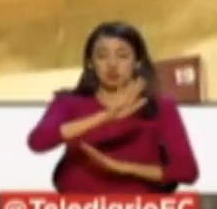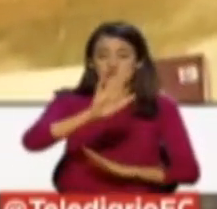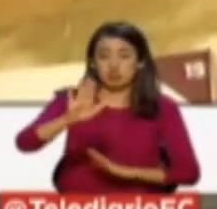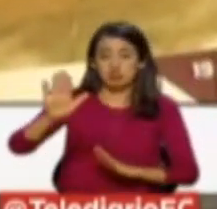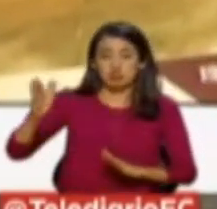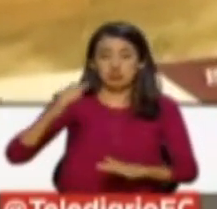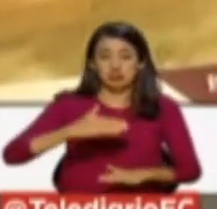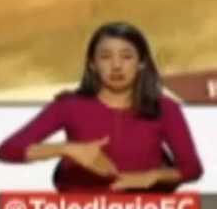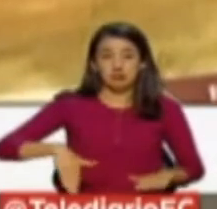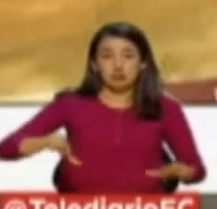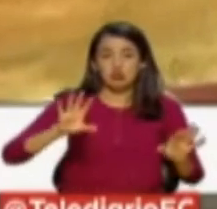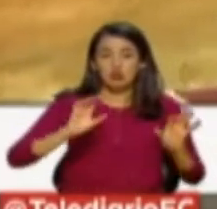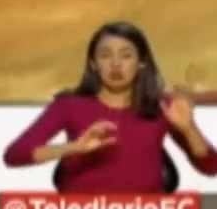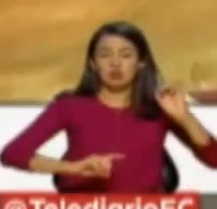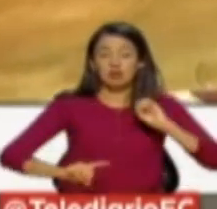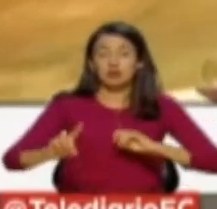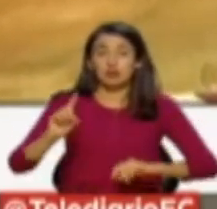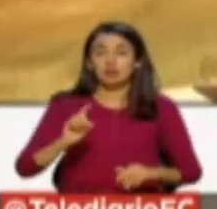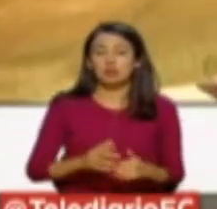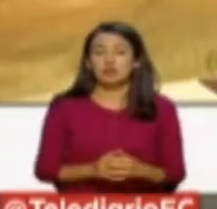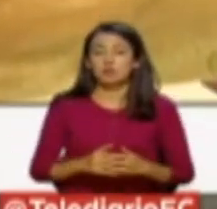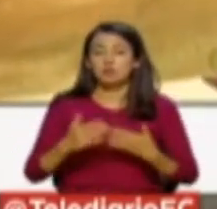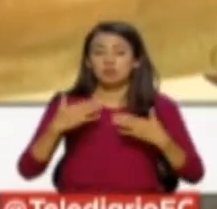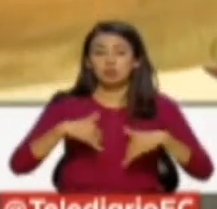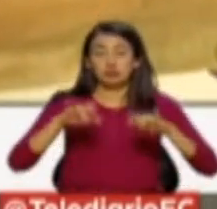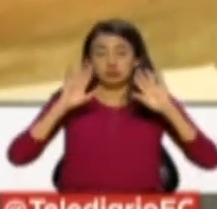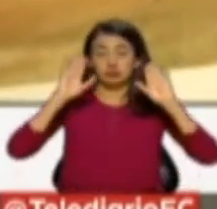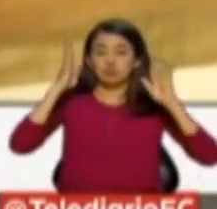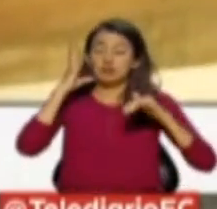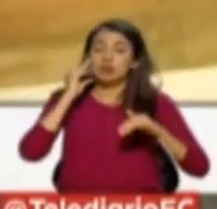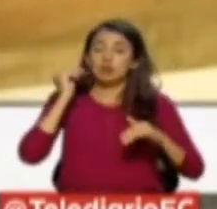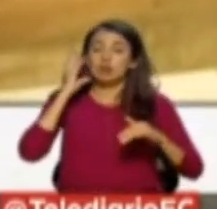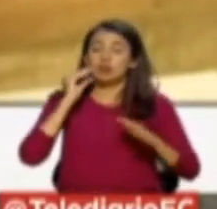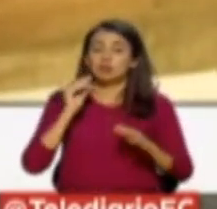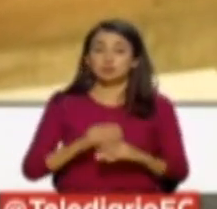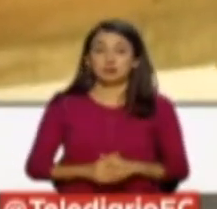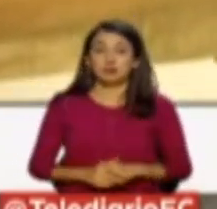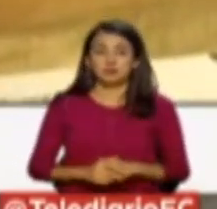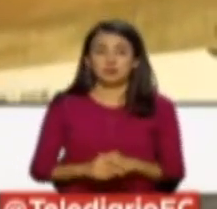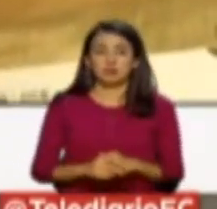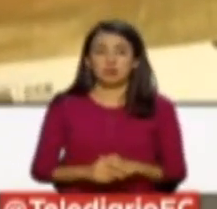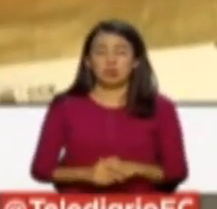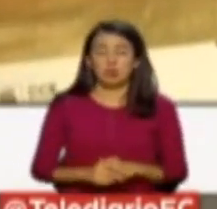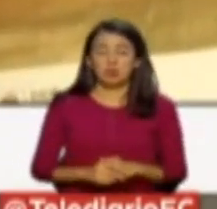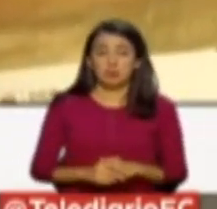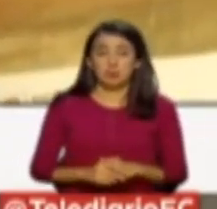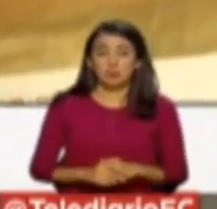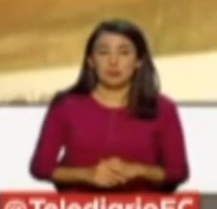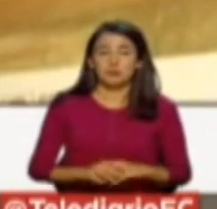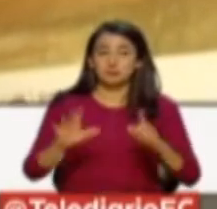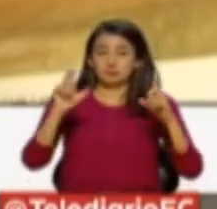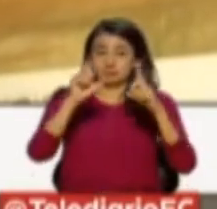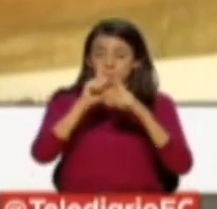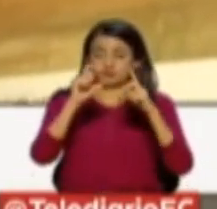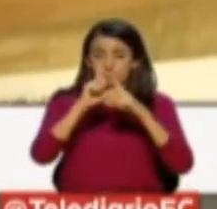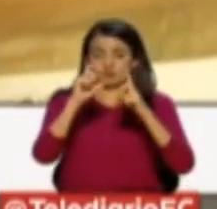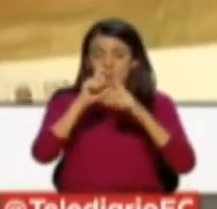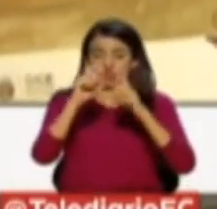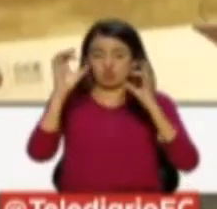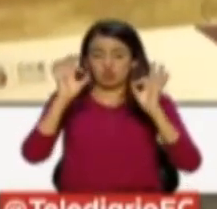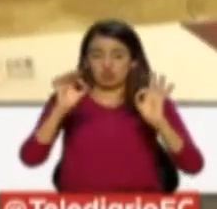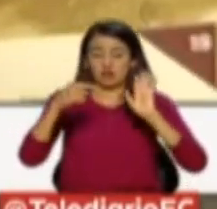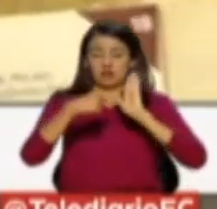algunas palabras que de alguna manera te van guiando con la experiencia que estás observando si estas palabras son las ideas rectoras que